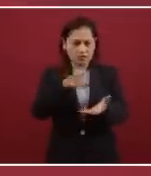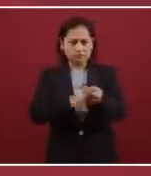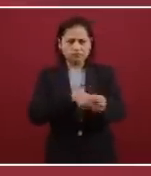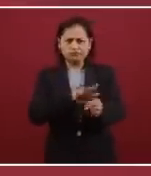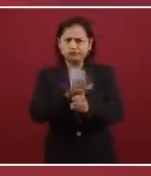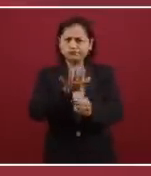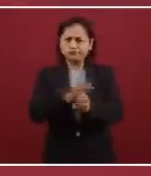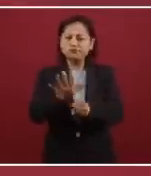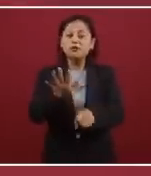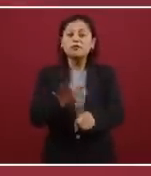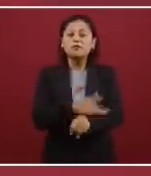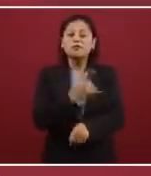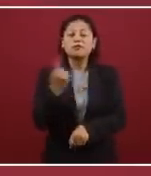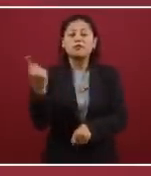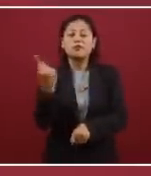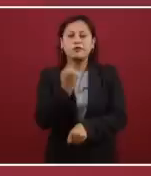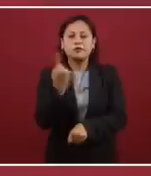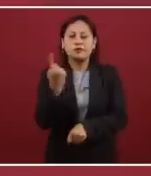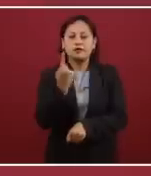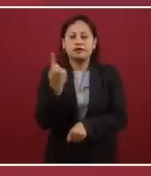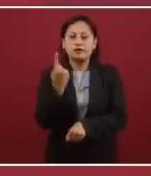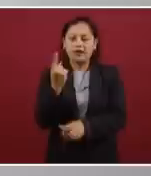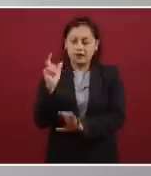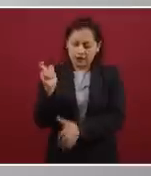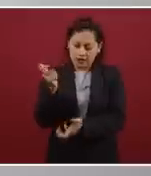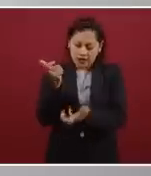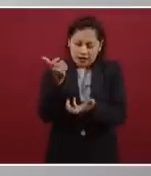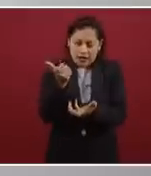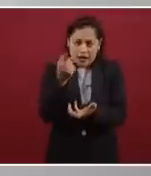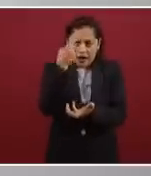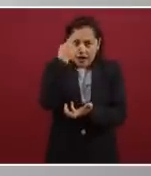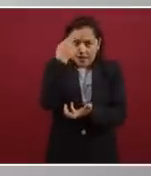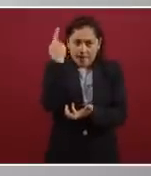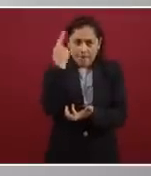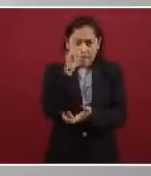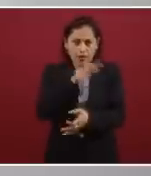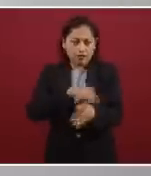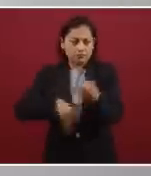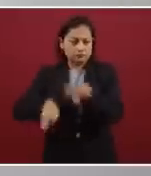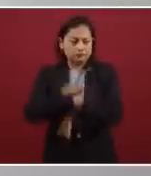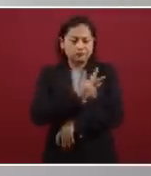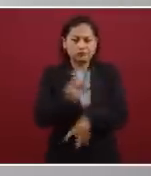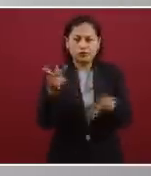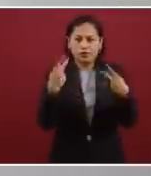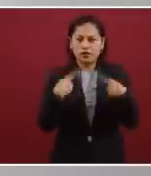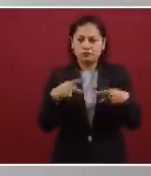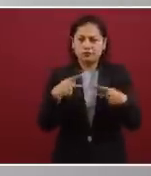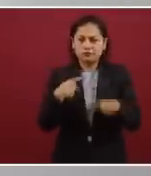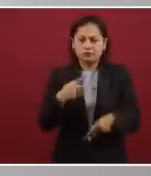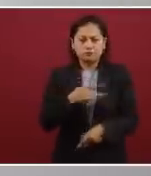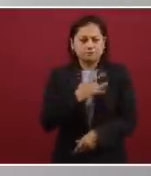garantiza el bienestar de la mayoría de la gente, de los ciudadanos.